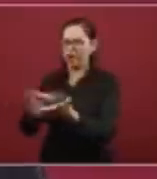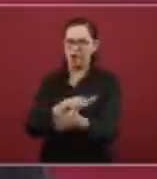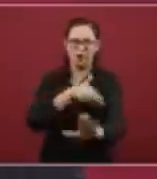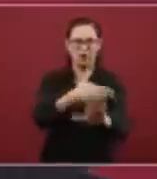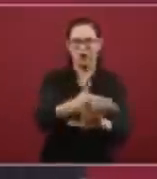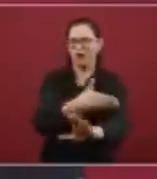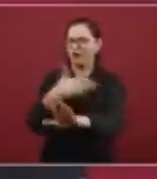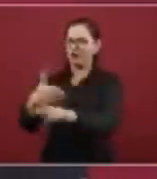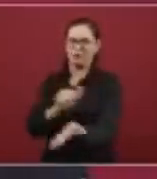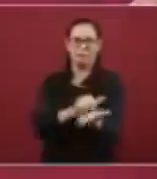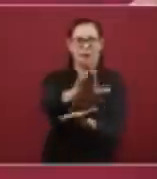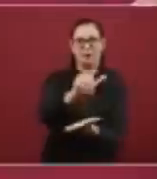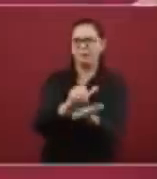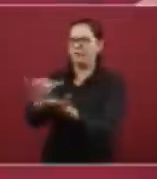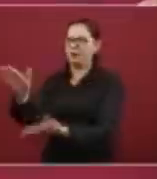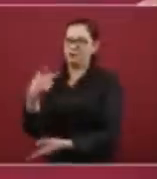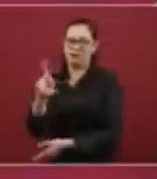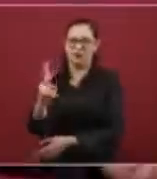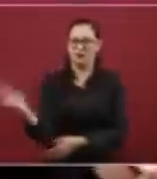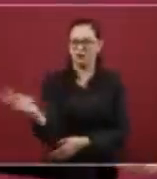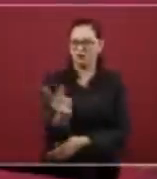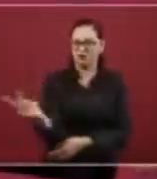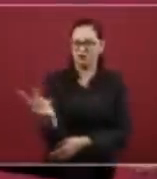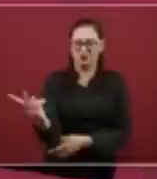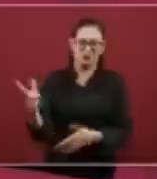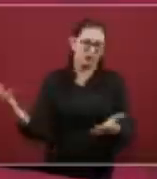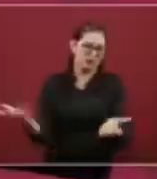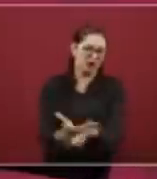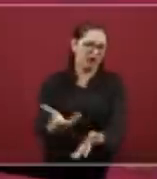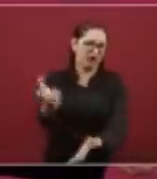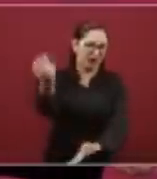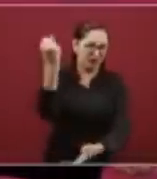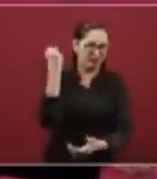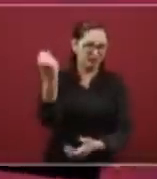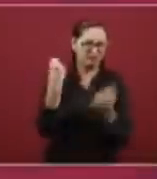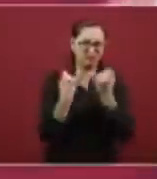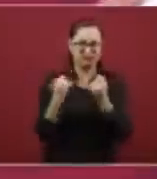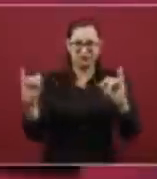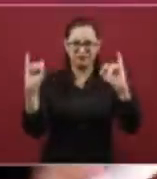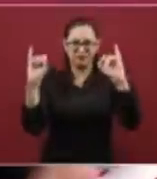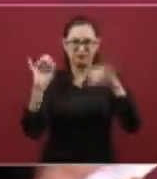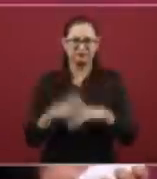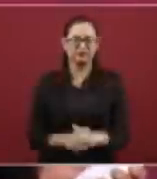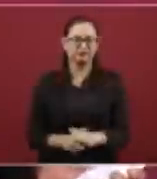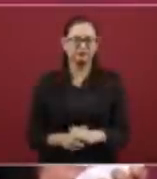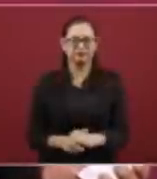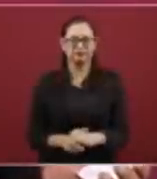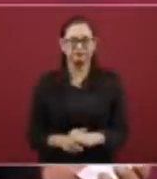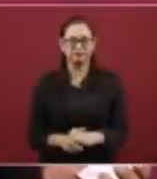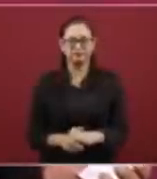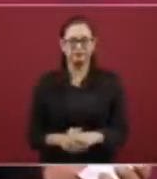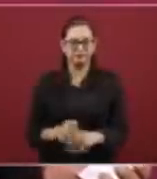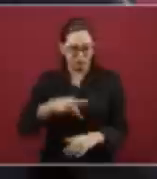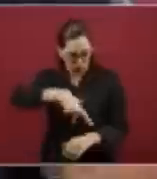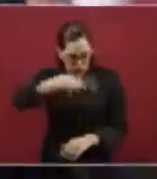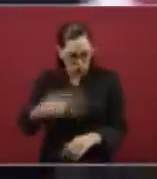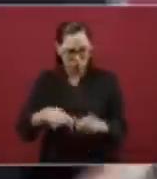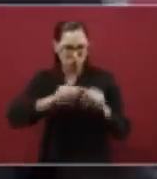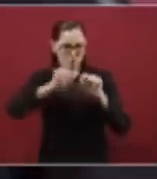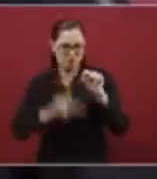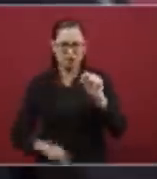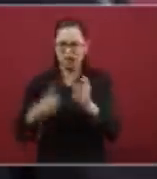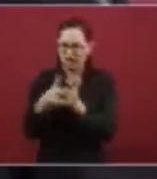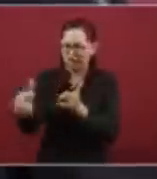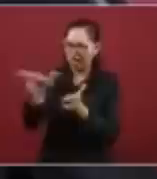O sea, los héroes de nuestra patria fueron excomulgados. Entonces, ¿por qué